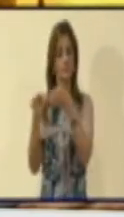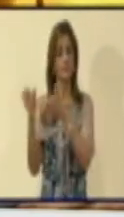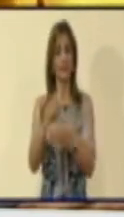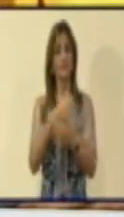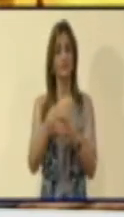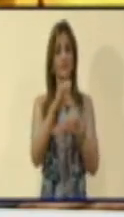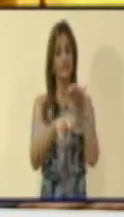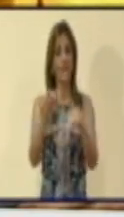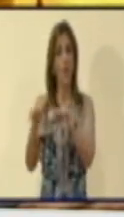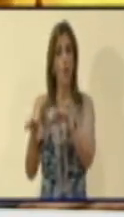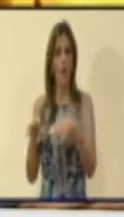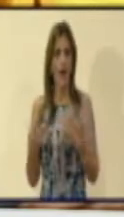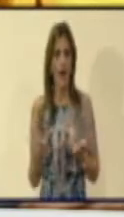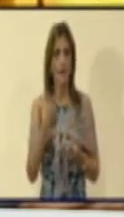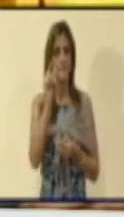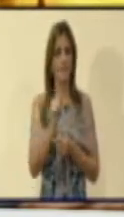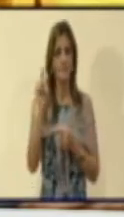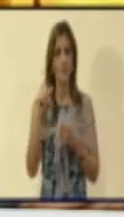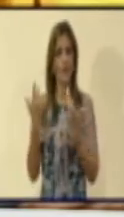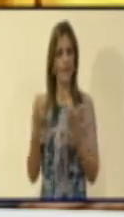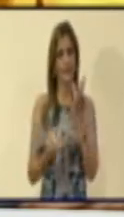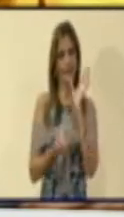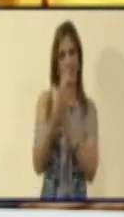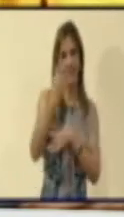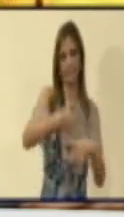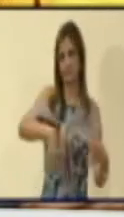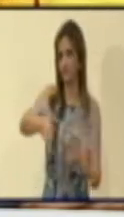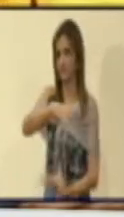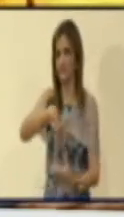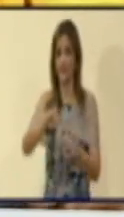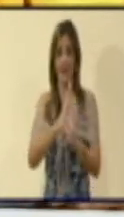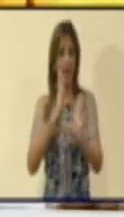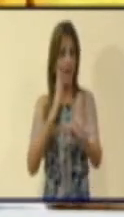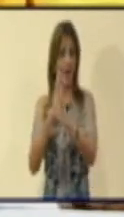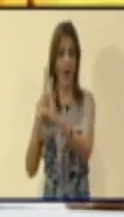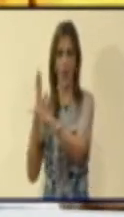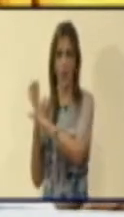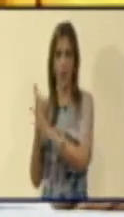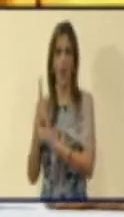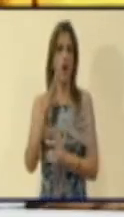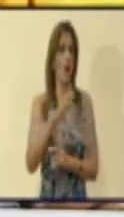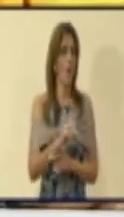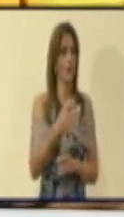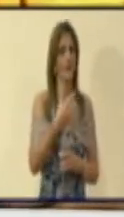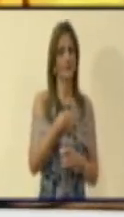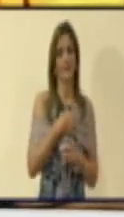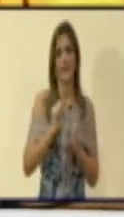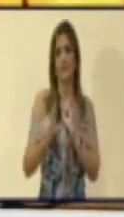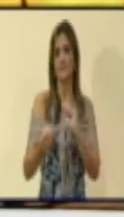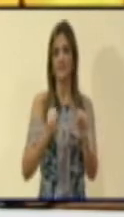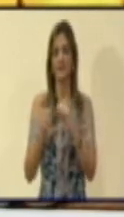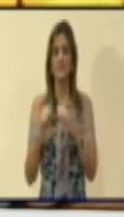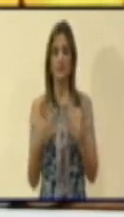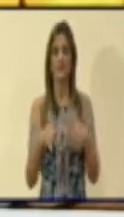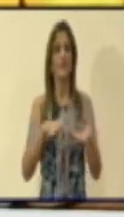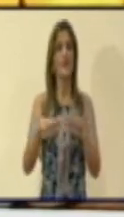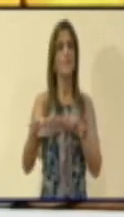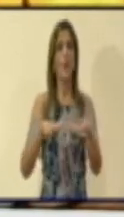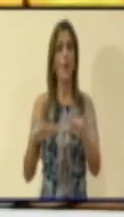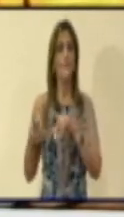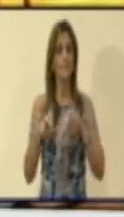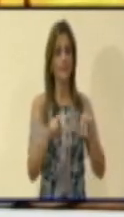que arman los desórdenes en las colas y demás, o que se le tienen alguna limitación de movilidad y sin embargo no cumplen, puede ser objeto de